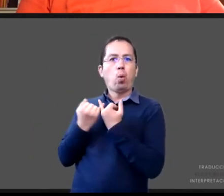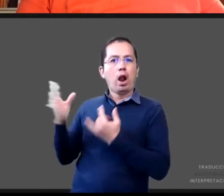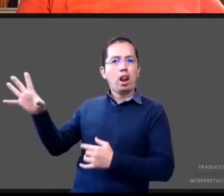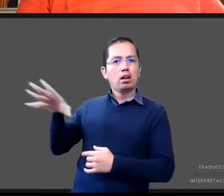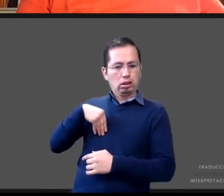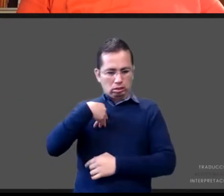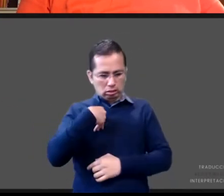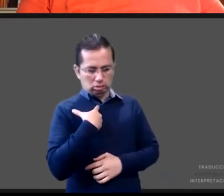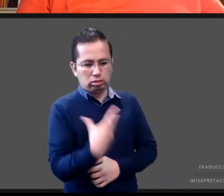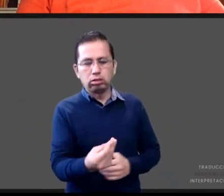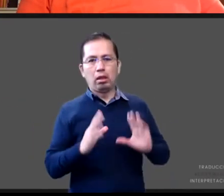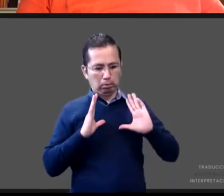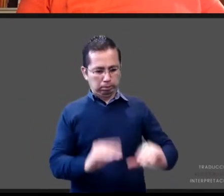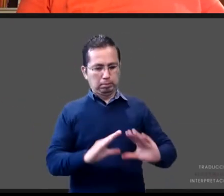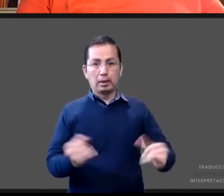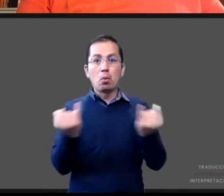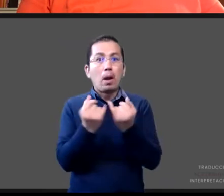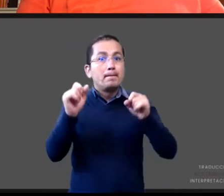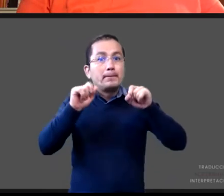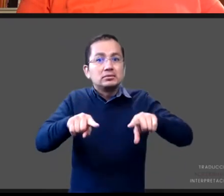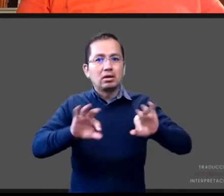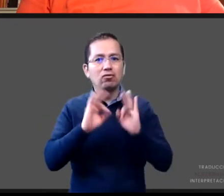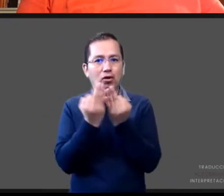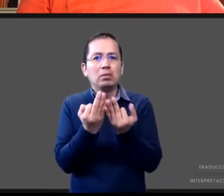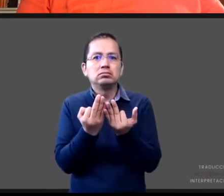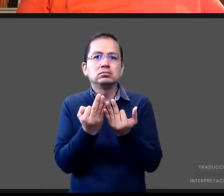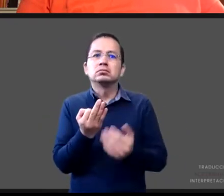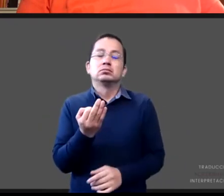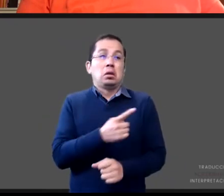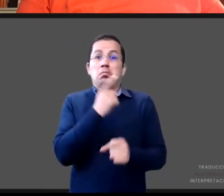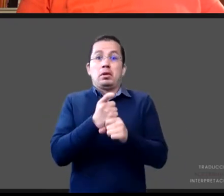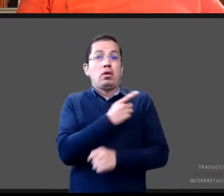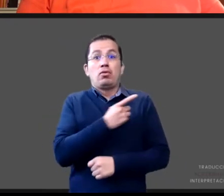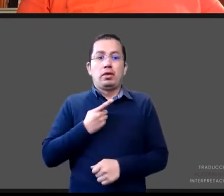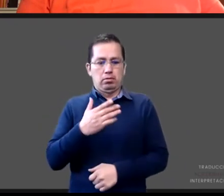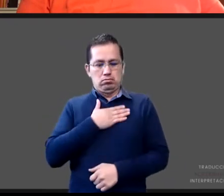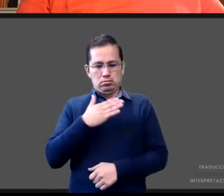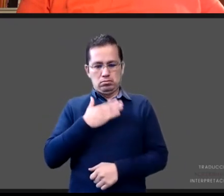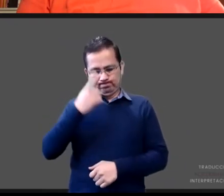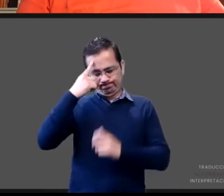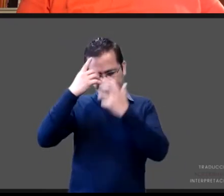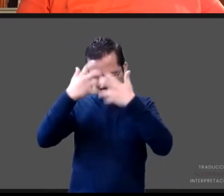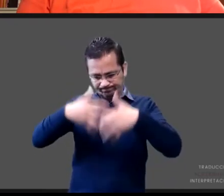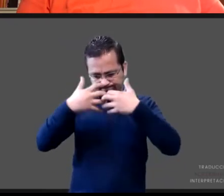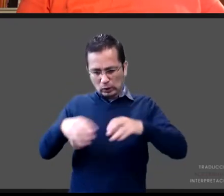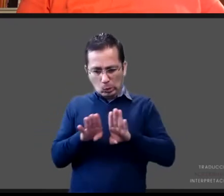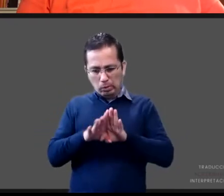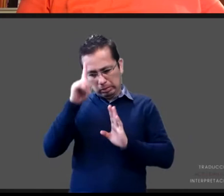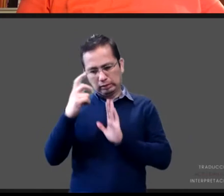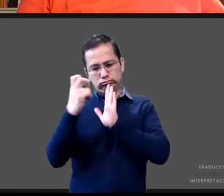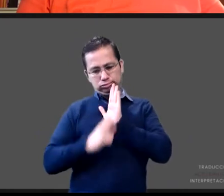de los cuales no somos conscientes. Entonces, primero necesitamos cambiar la norma social y eso se hace a través, pues, de un esfuerzo enorme,